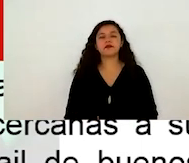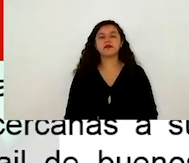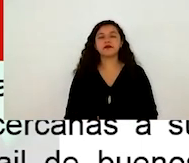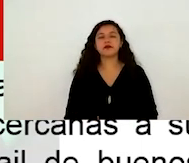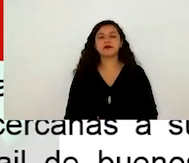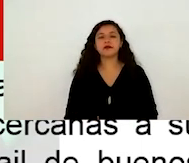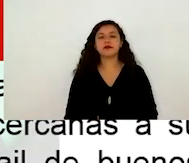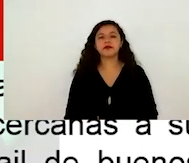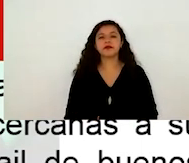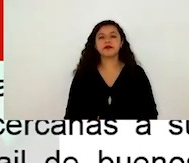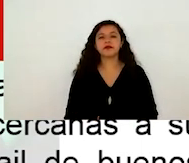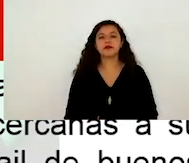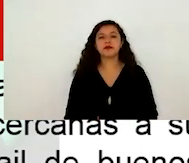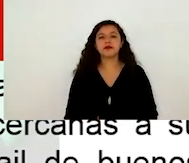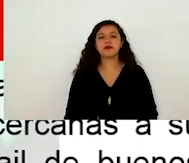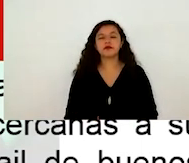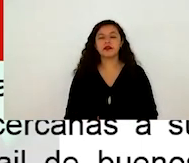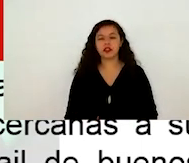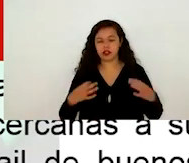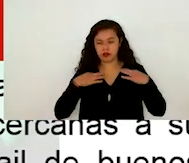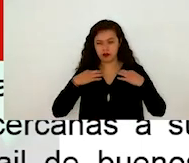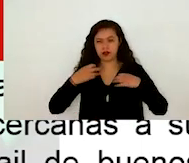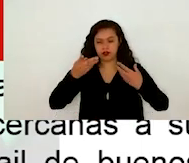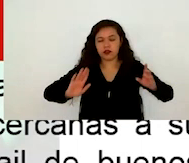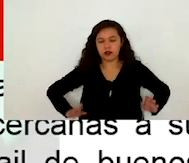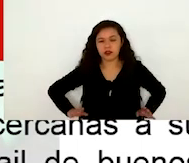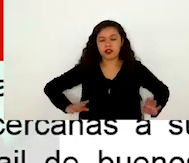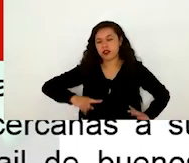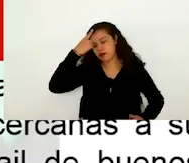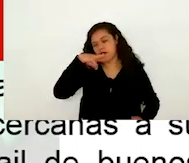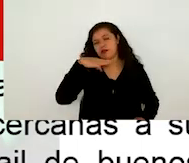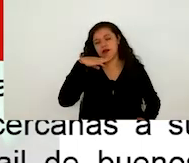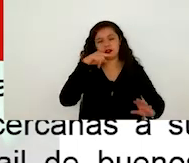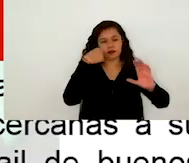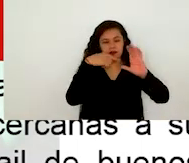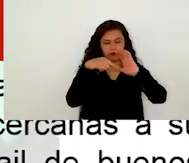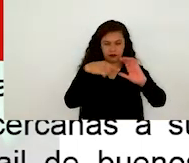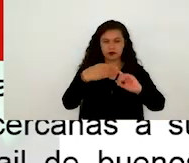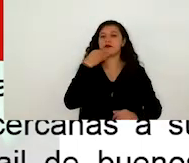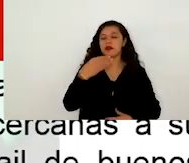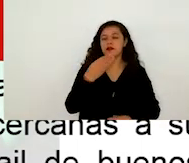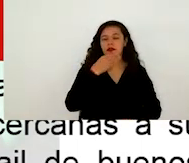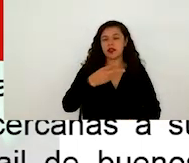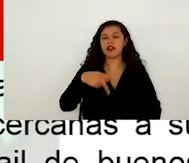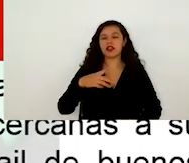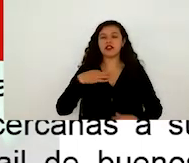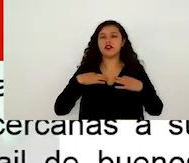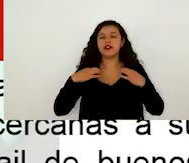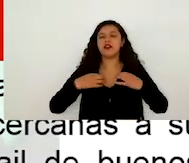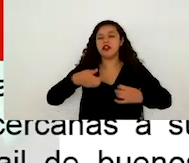guadalupe lópez el atuendo en su actitud al salvar en su mensaje de mail muy bien el atuendo y celular